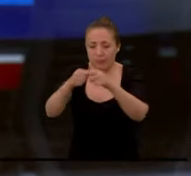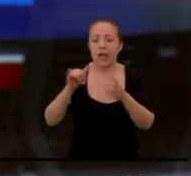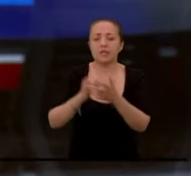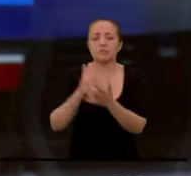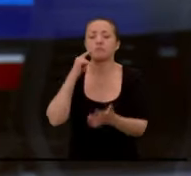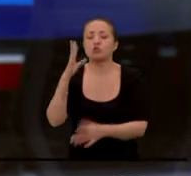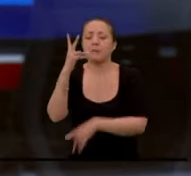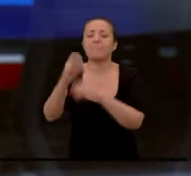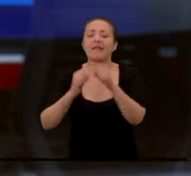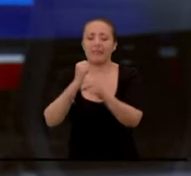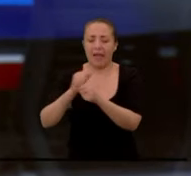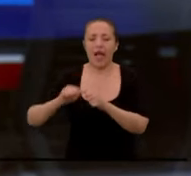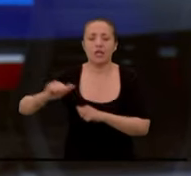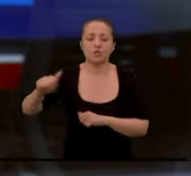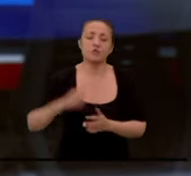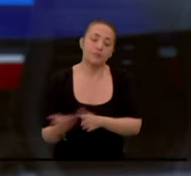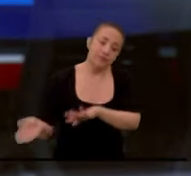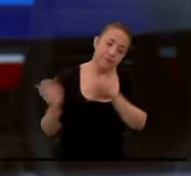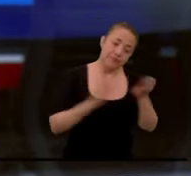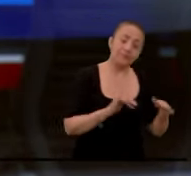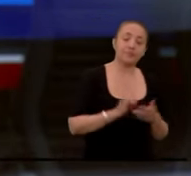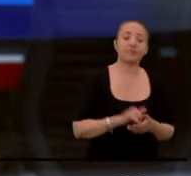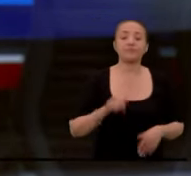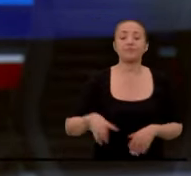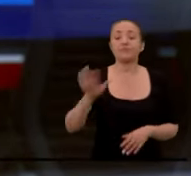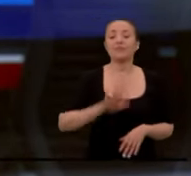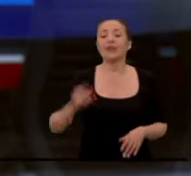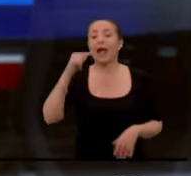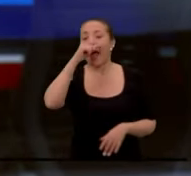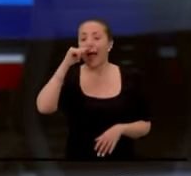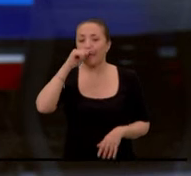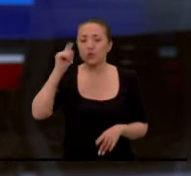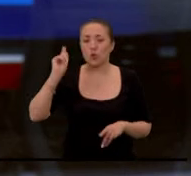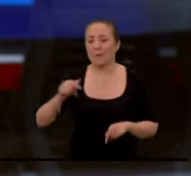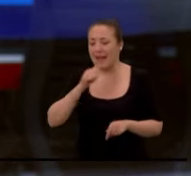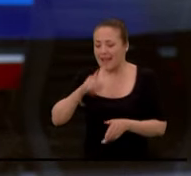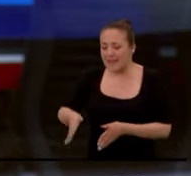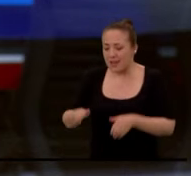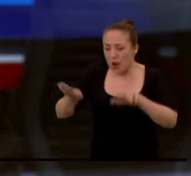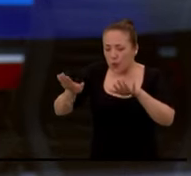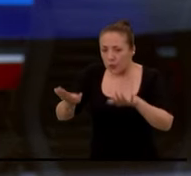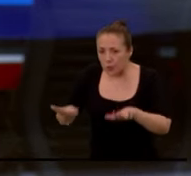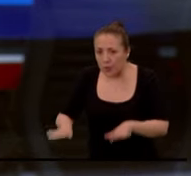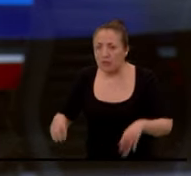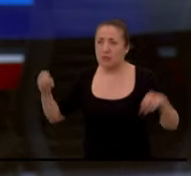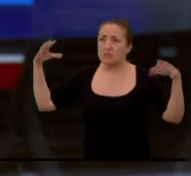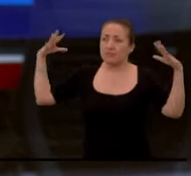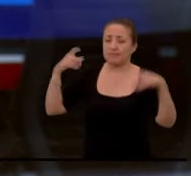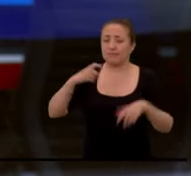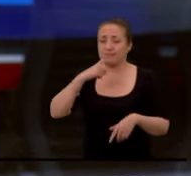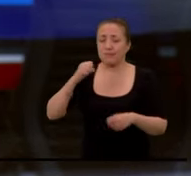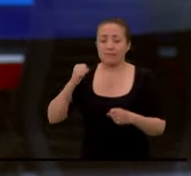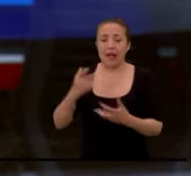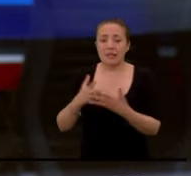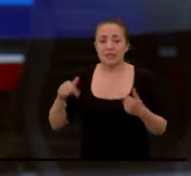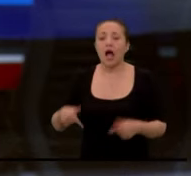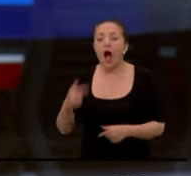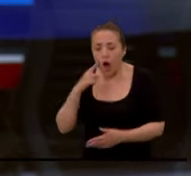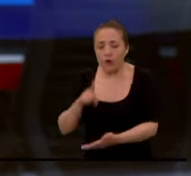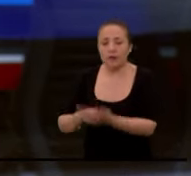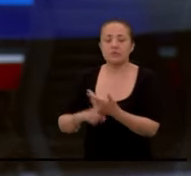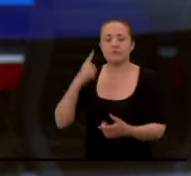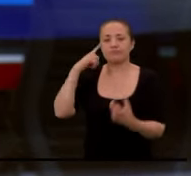En el Amazonas, además de los bajos niveles del río y las altas temperaturas que se registran, ahora se está presentando un fenómeno que preocupa a